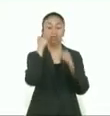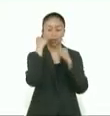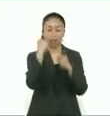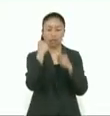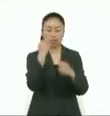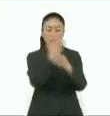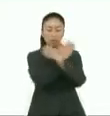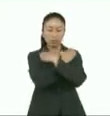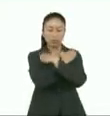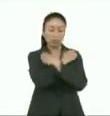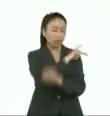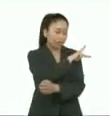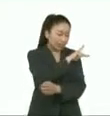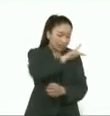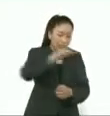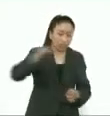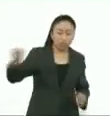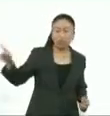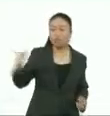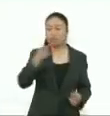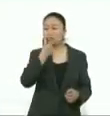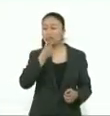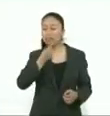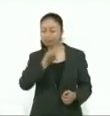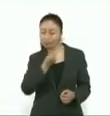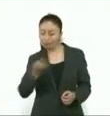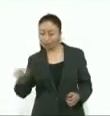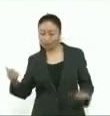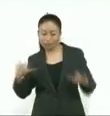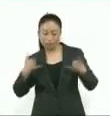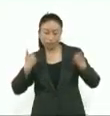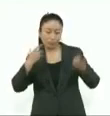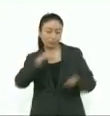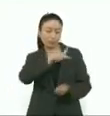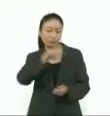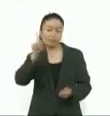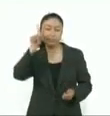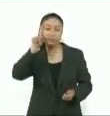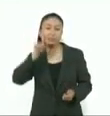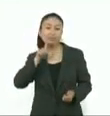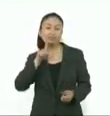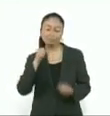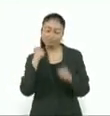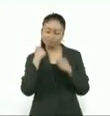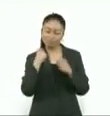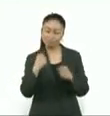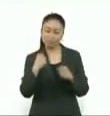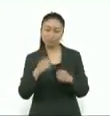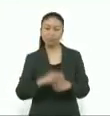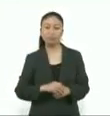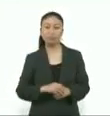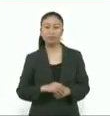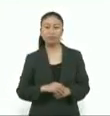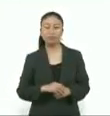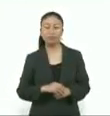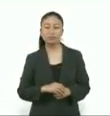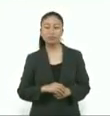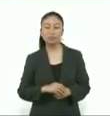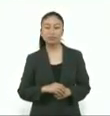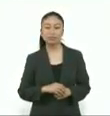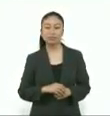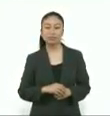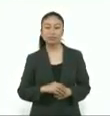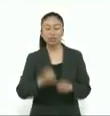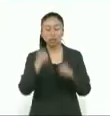de todas las niñas, de todas las jóvenes, de todas las mujeres. No es la lucha porque